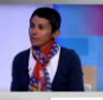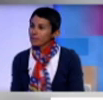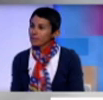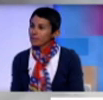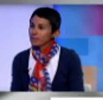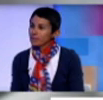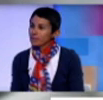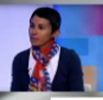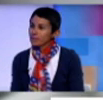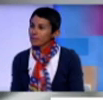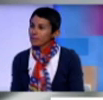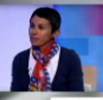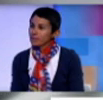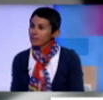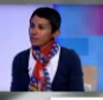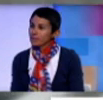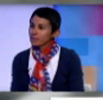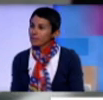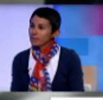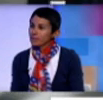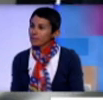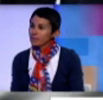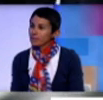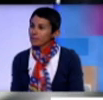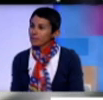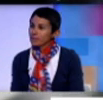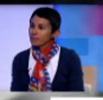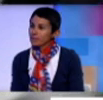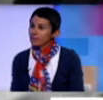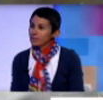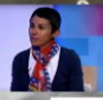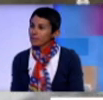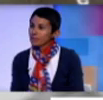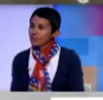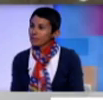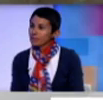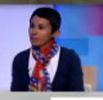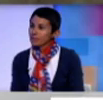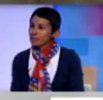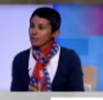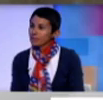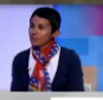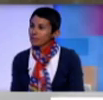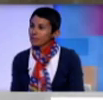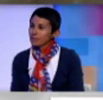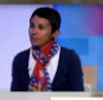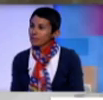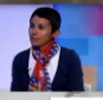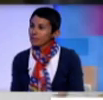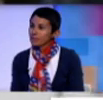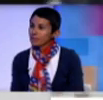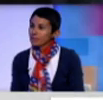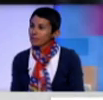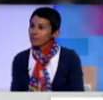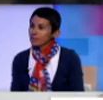a estar el sábado día 30, a las 10 de la mañana lo retransmitiremos en directo a través de Facebook y a las 10 y media a través de Instagram. Muy